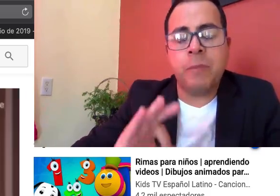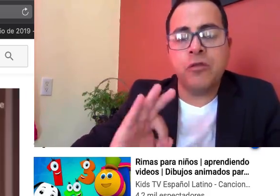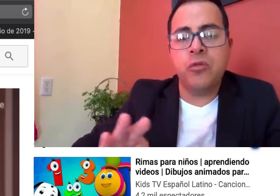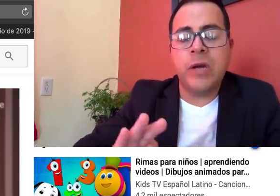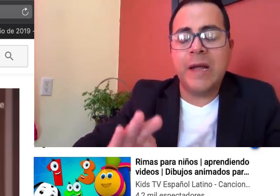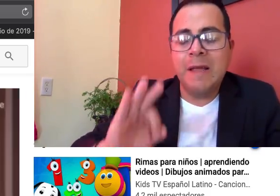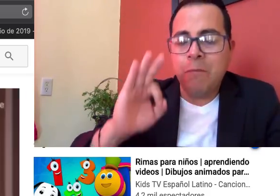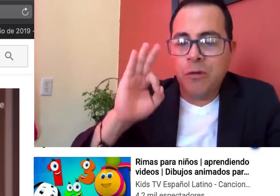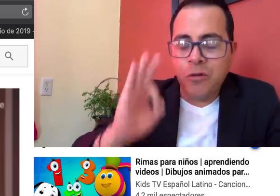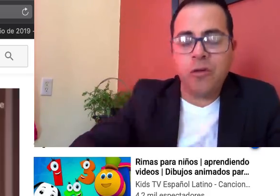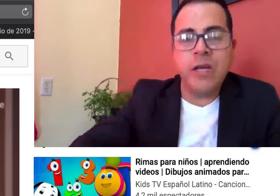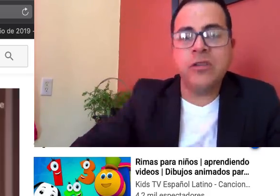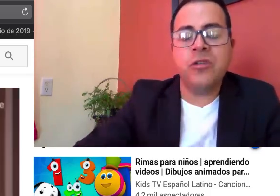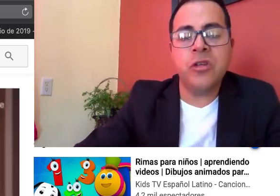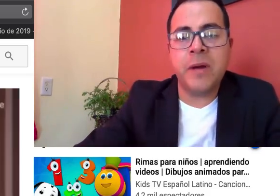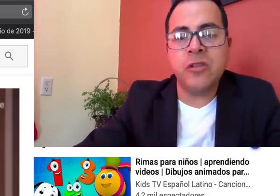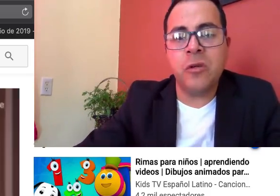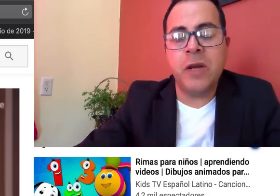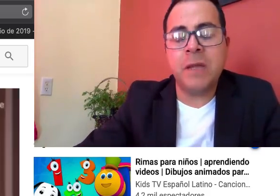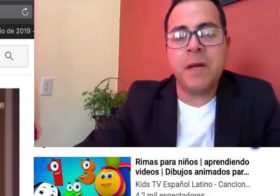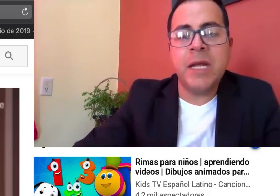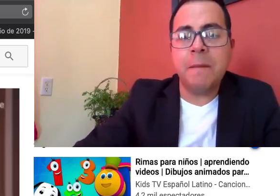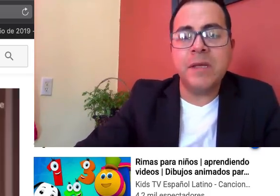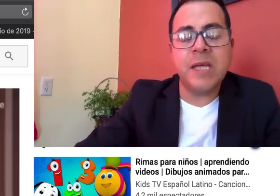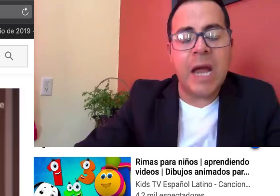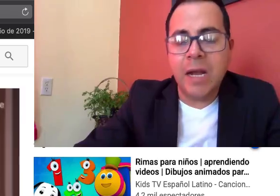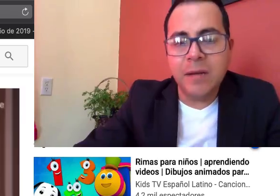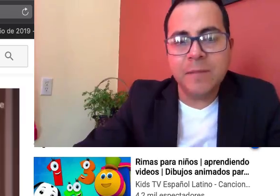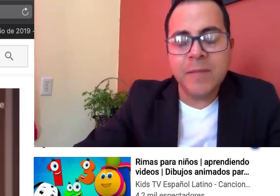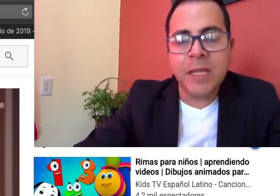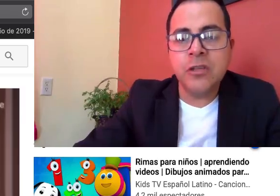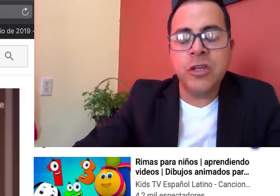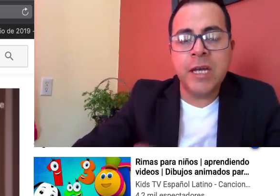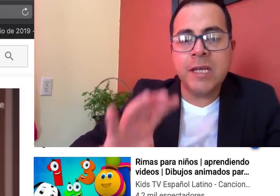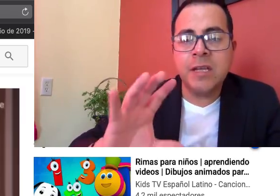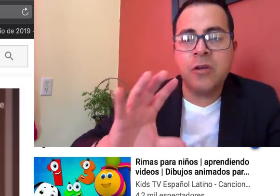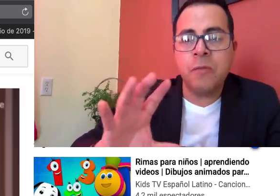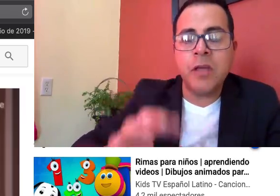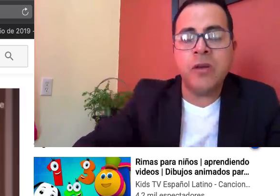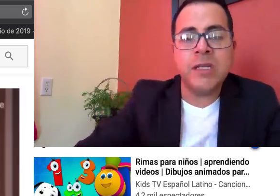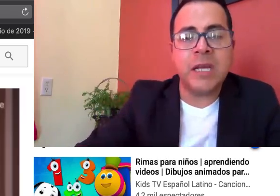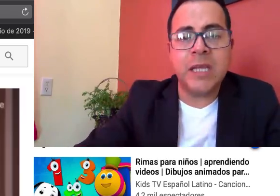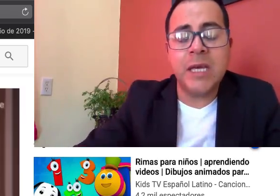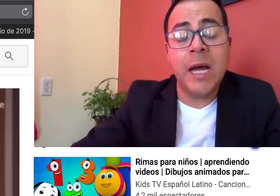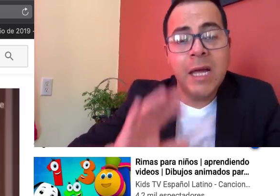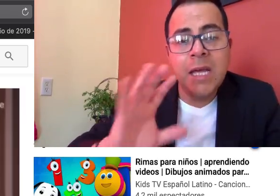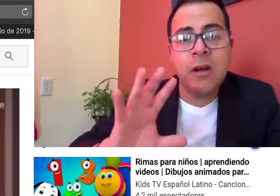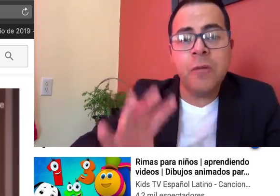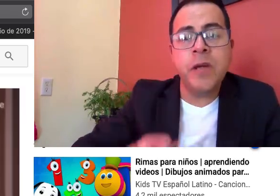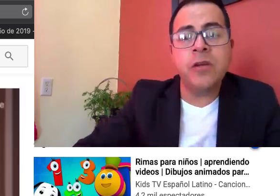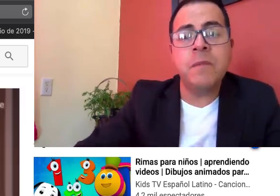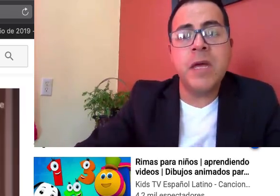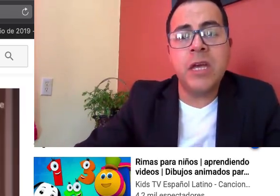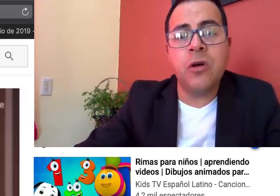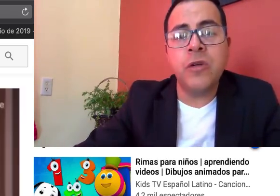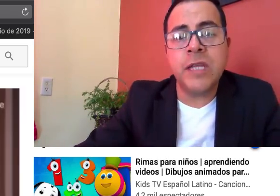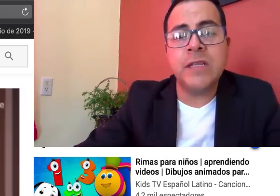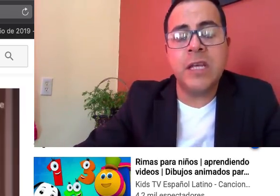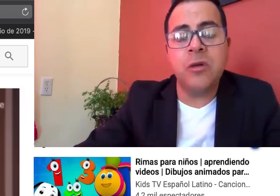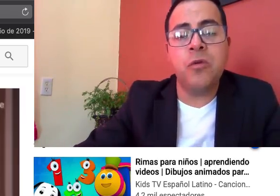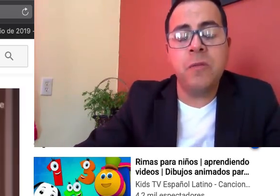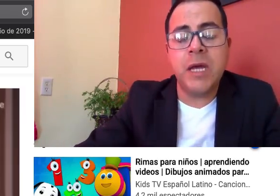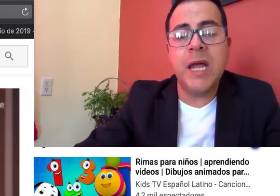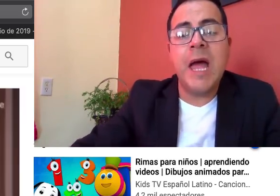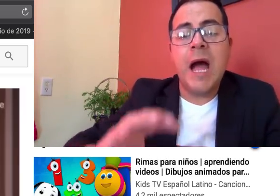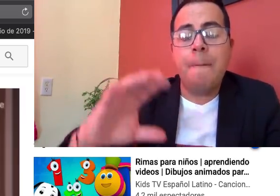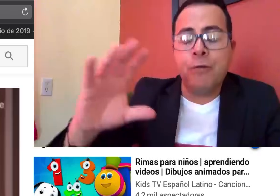tome otra postura, pero no, esto no se va a resolver de manera visceral. Esto tiene que ser con mayor estrategia, y el gobierno de México lo está